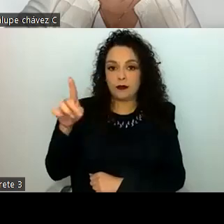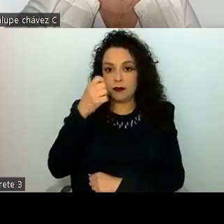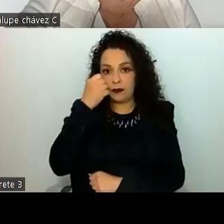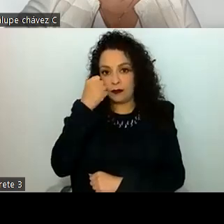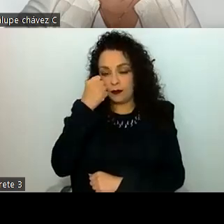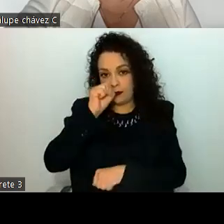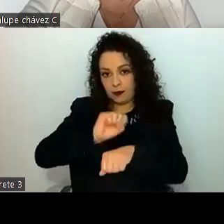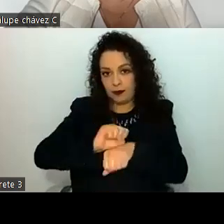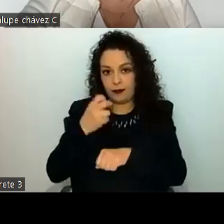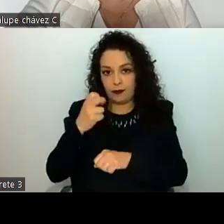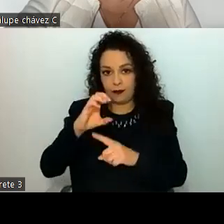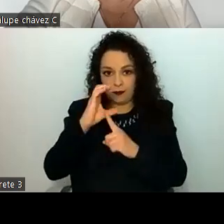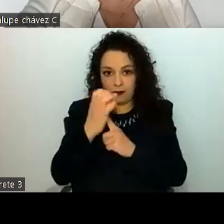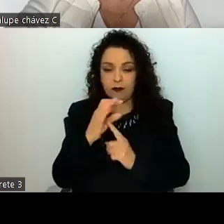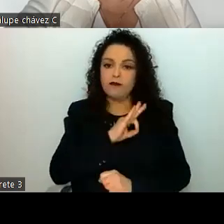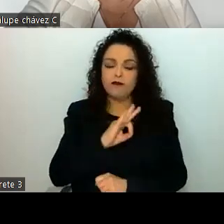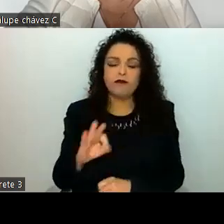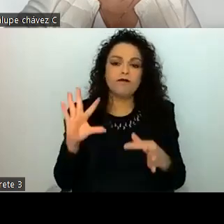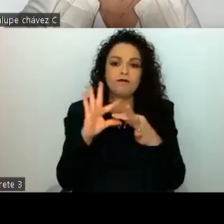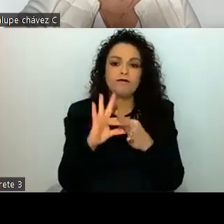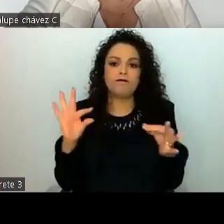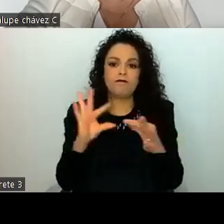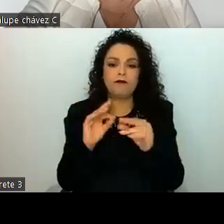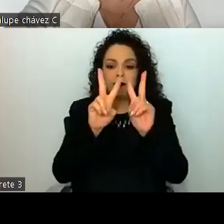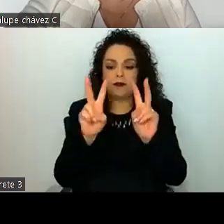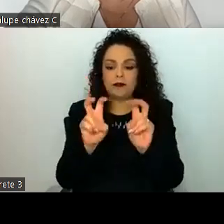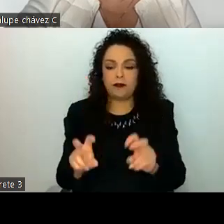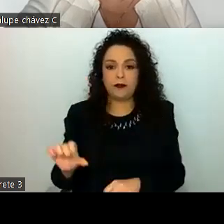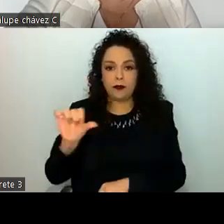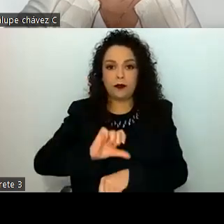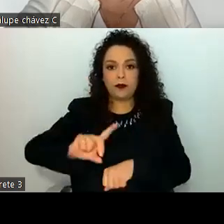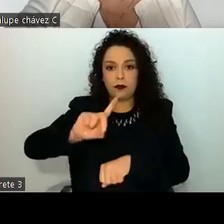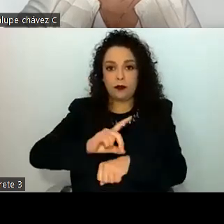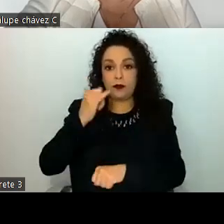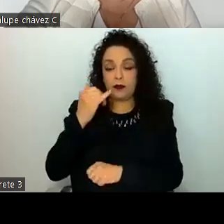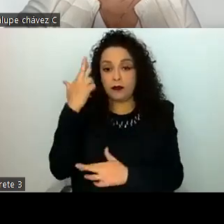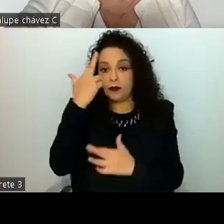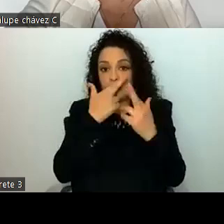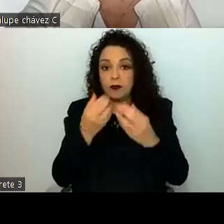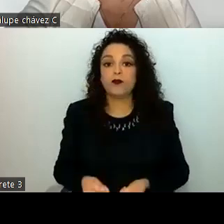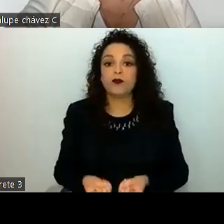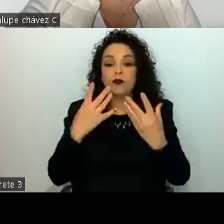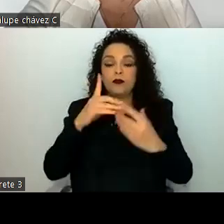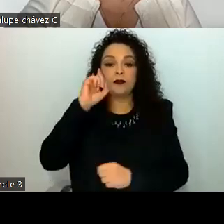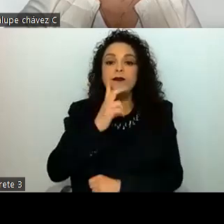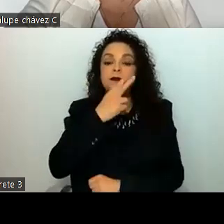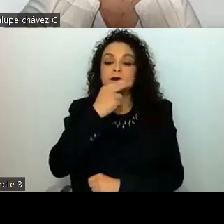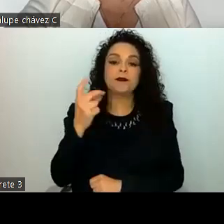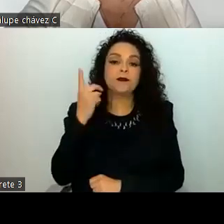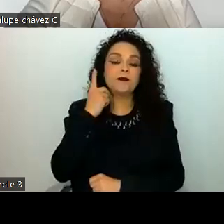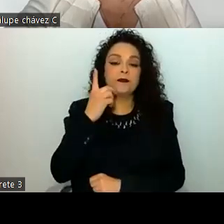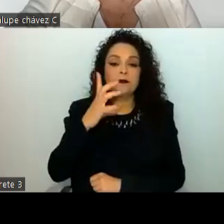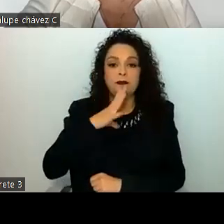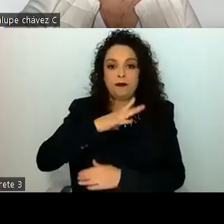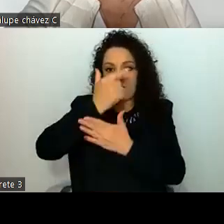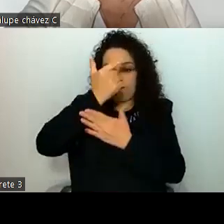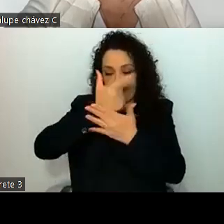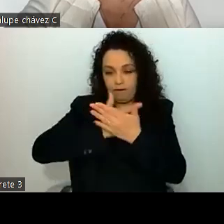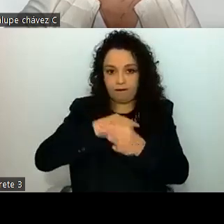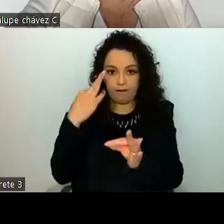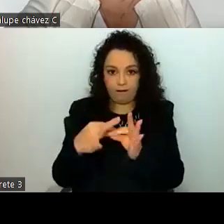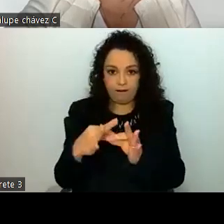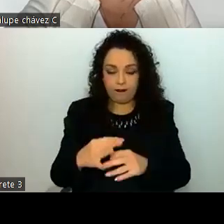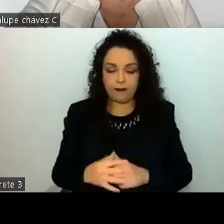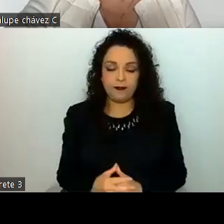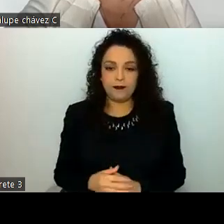pueda apoyarnos en el desahogo de los asuntos en cartera y realice el pase de lista de asistencia. Con mucho gusto, diputado presidente.